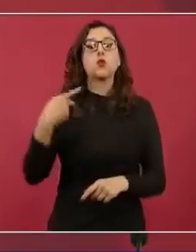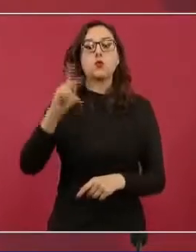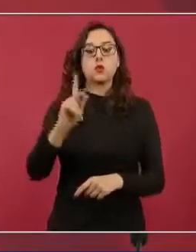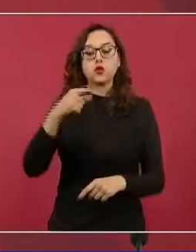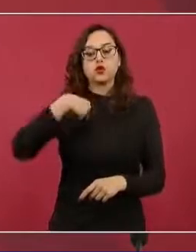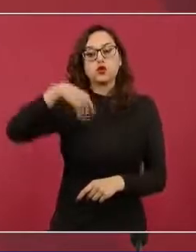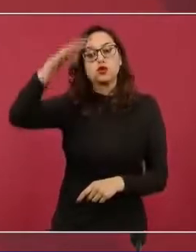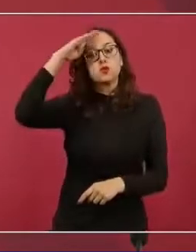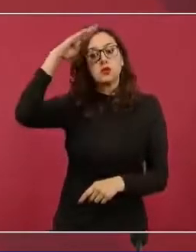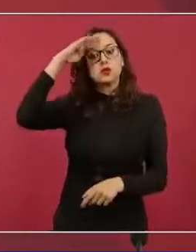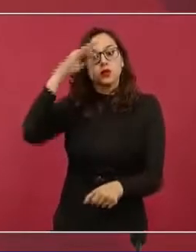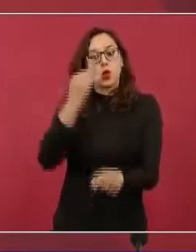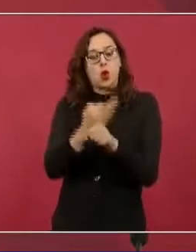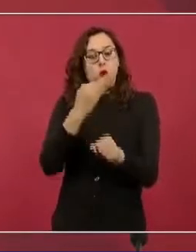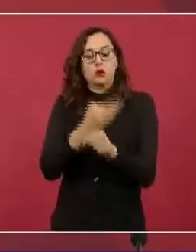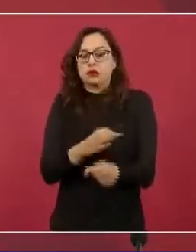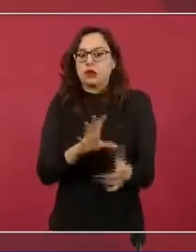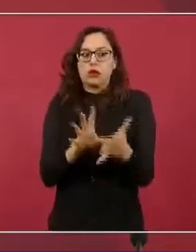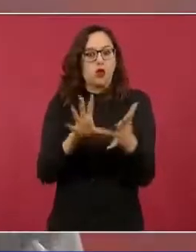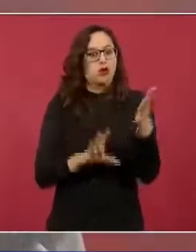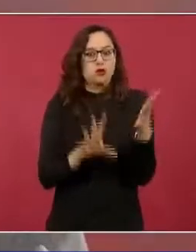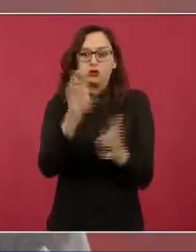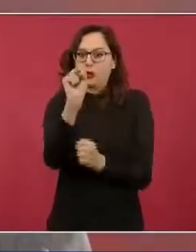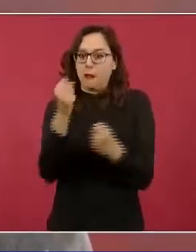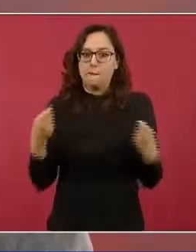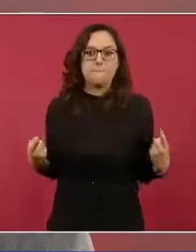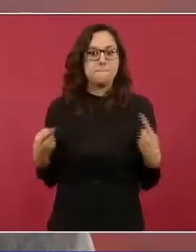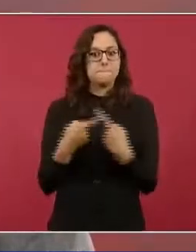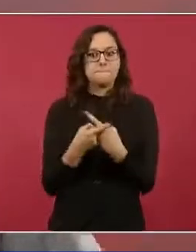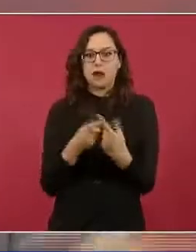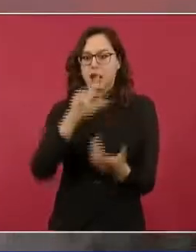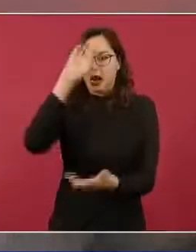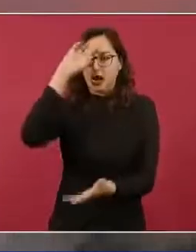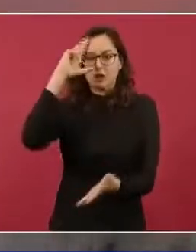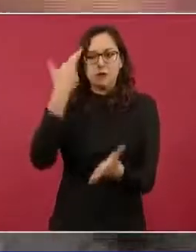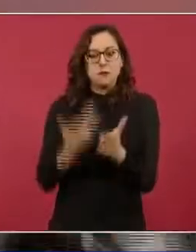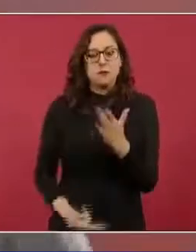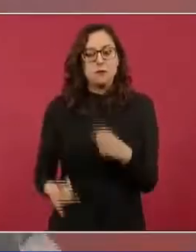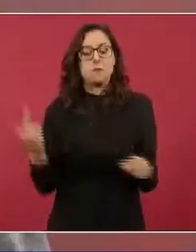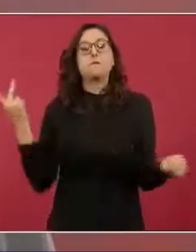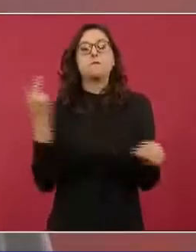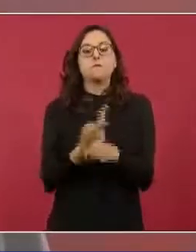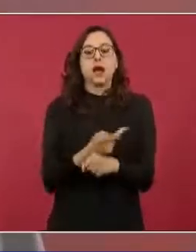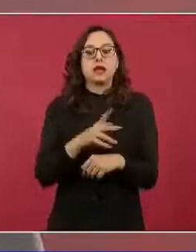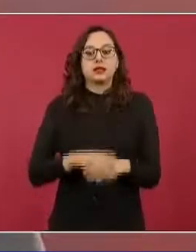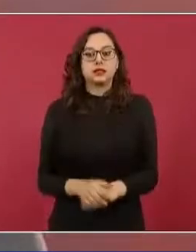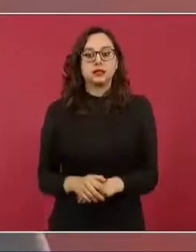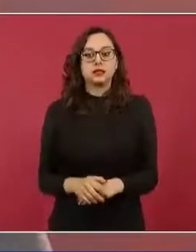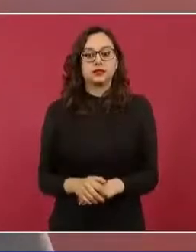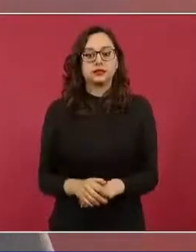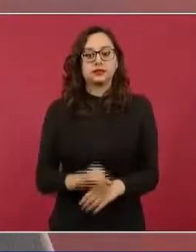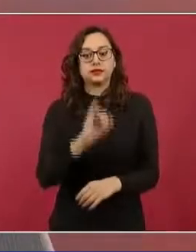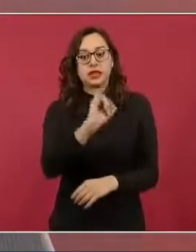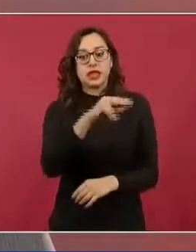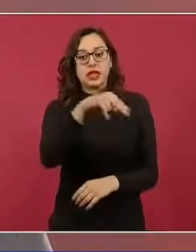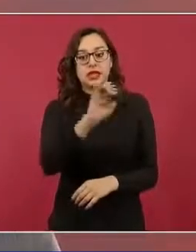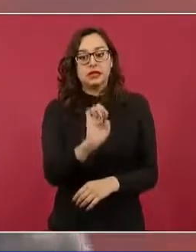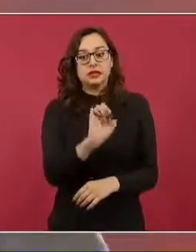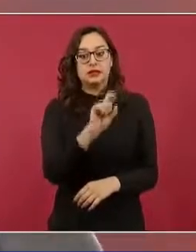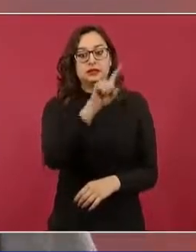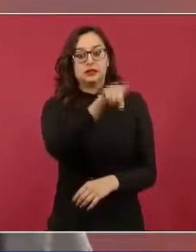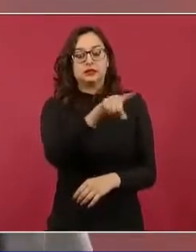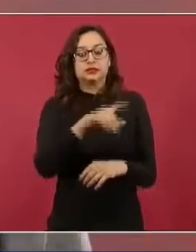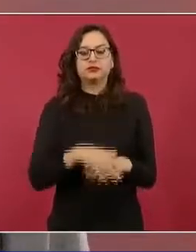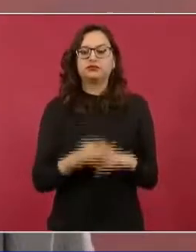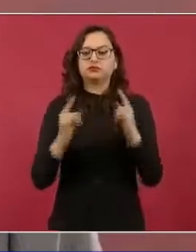la Constitución y que se respetara la Constitución. Resulta que los del INE no van a